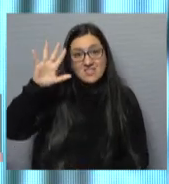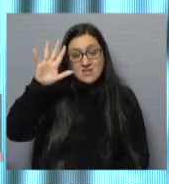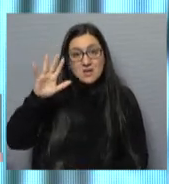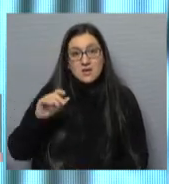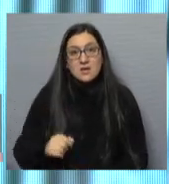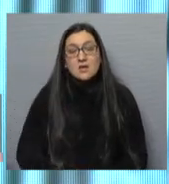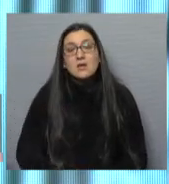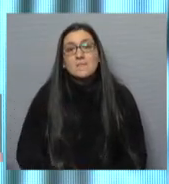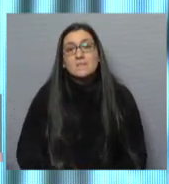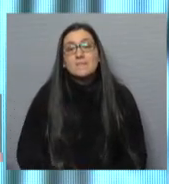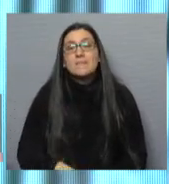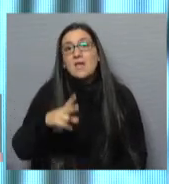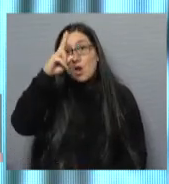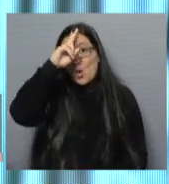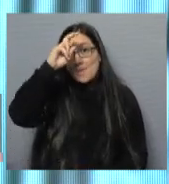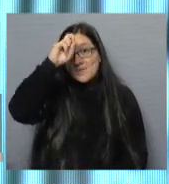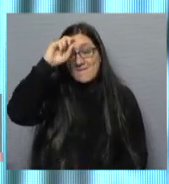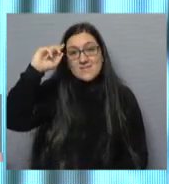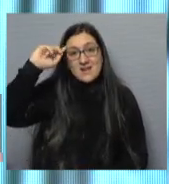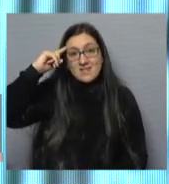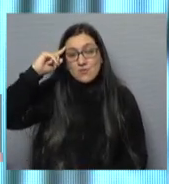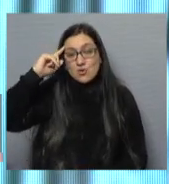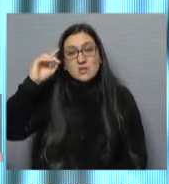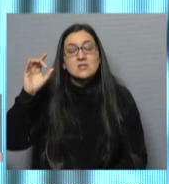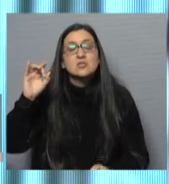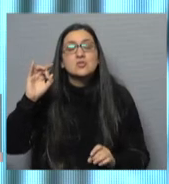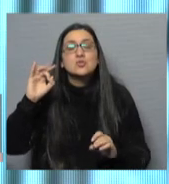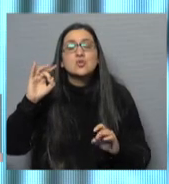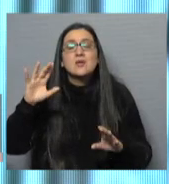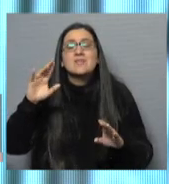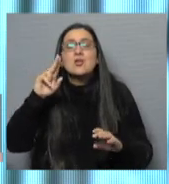El Hospital Vilar de Bo es la punta de un iceberg